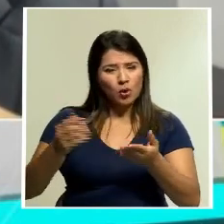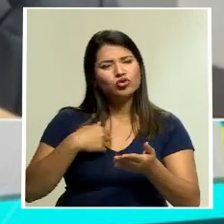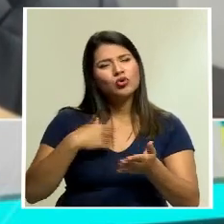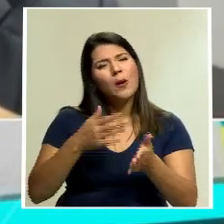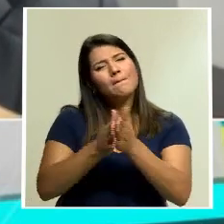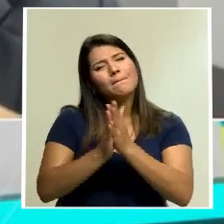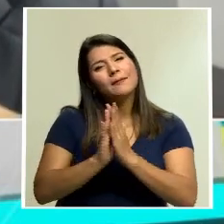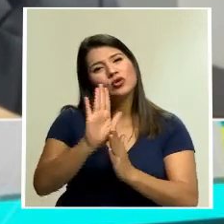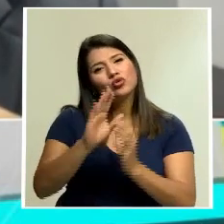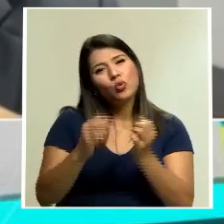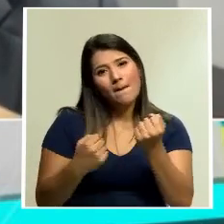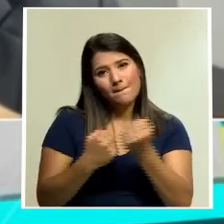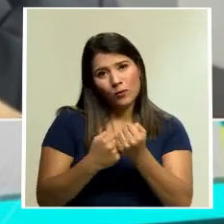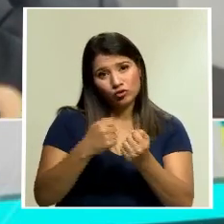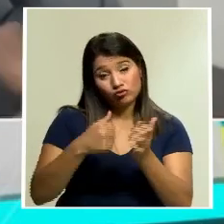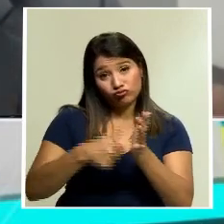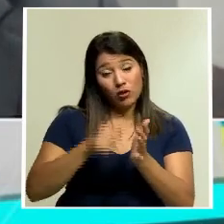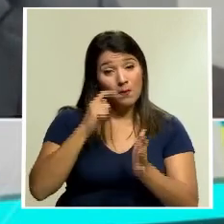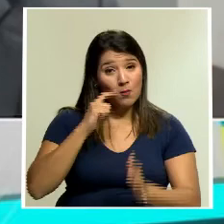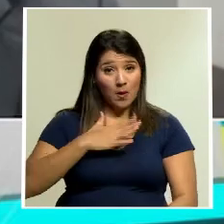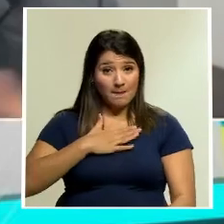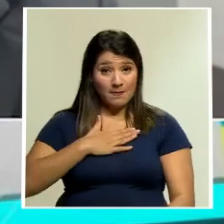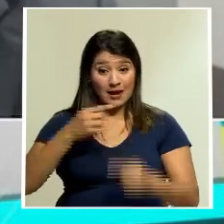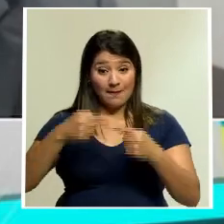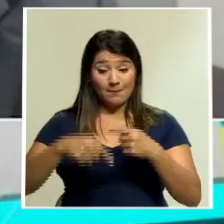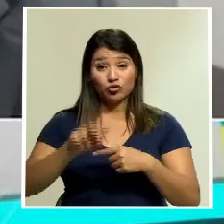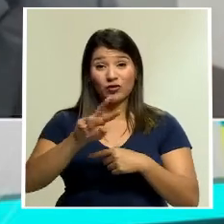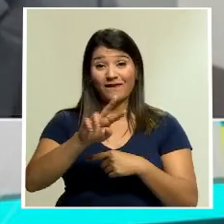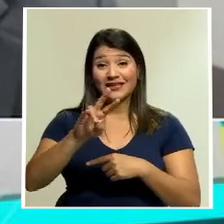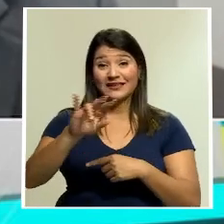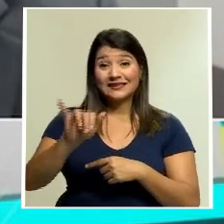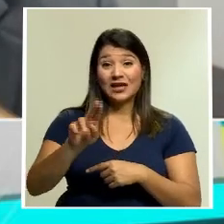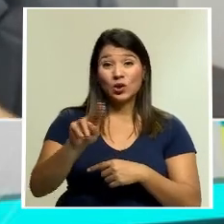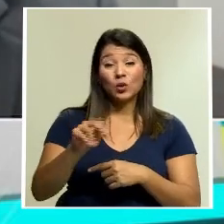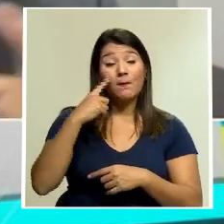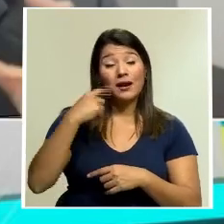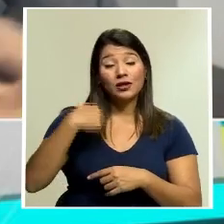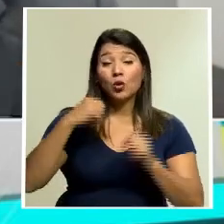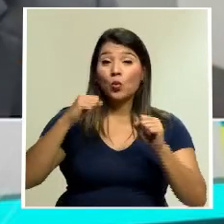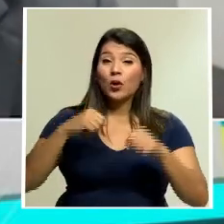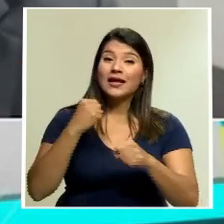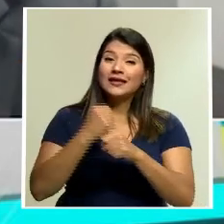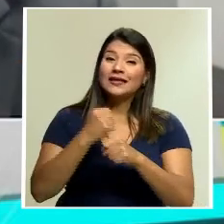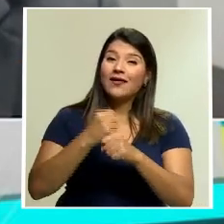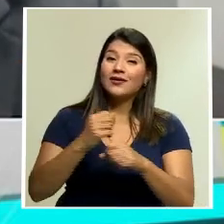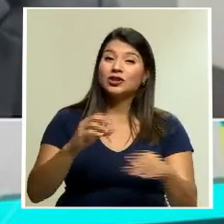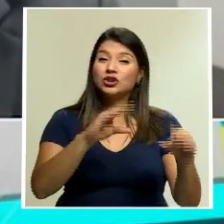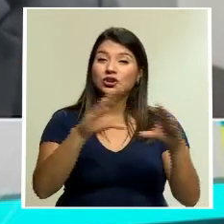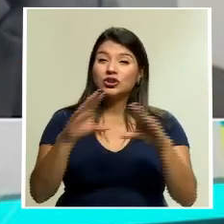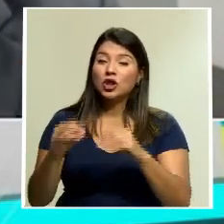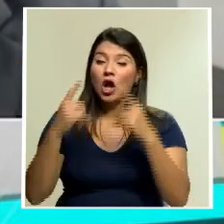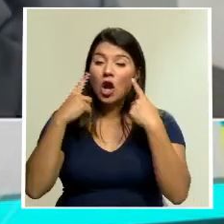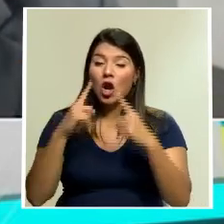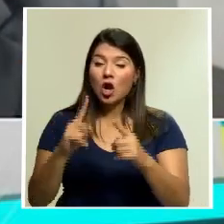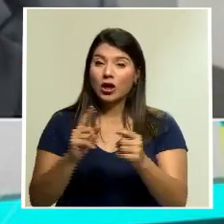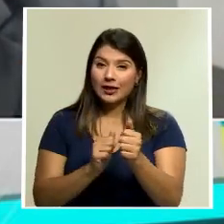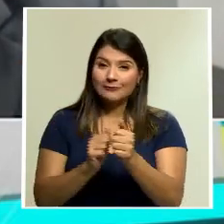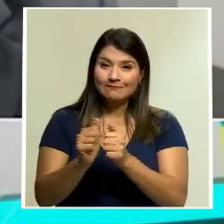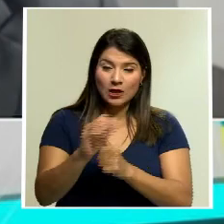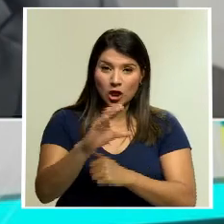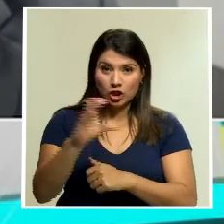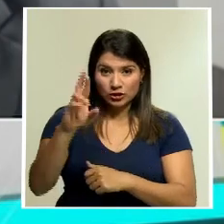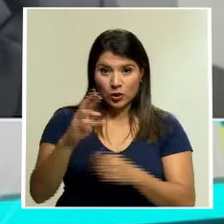que voten este 27 de junio para poder trabajar 24/7 para sacar adelante este país.